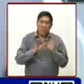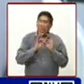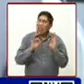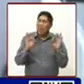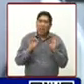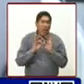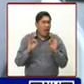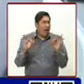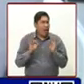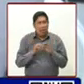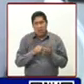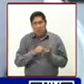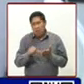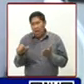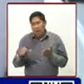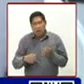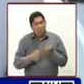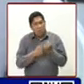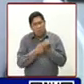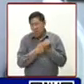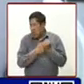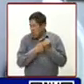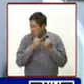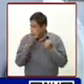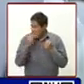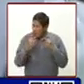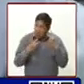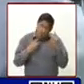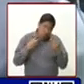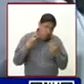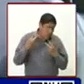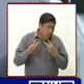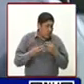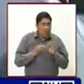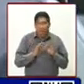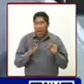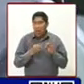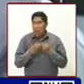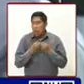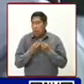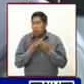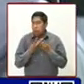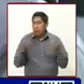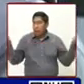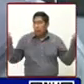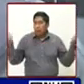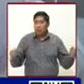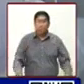medicamentos, no, ni siquiera ha venido a visitar, nada, no, se ha perdido siempre.